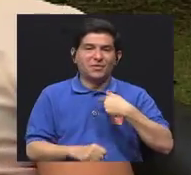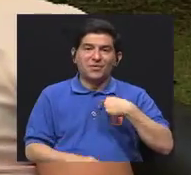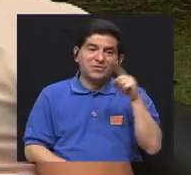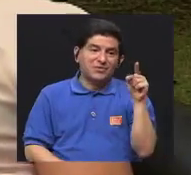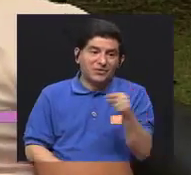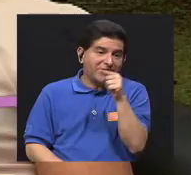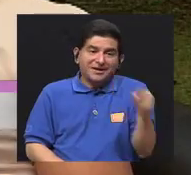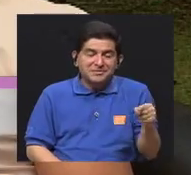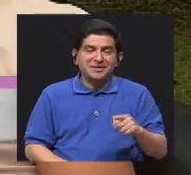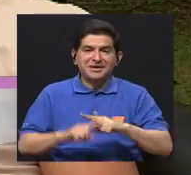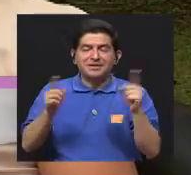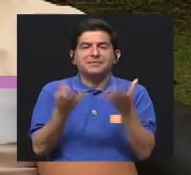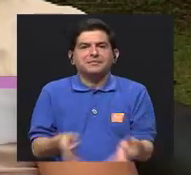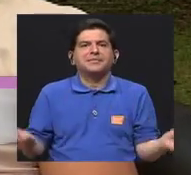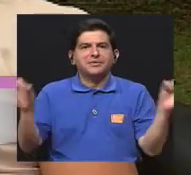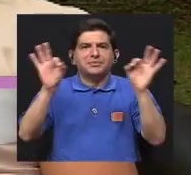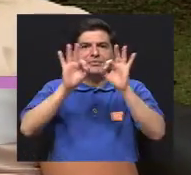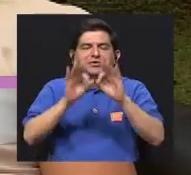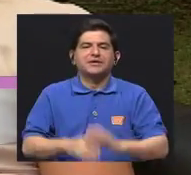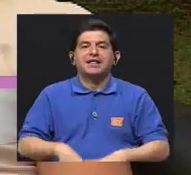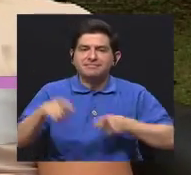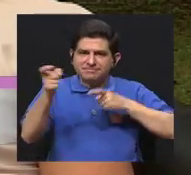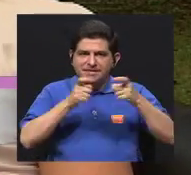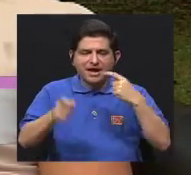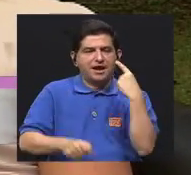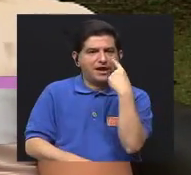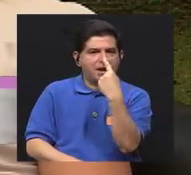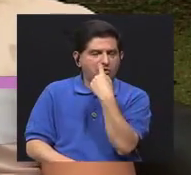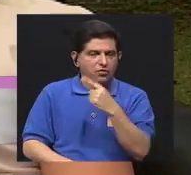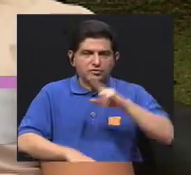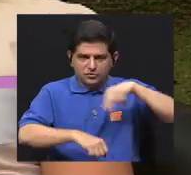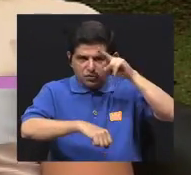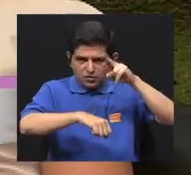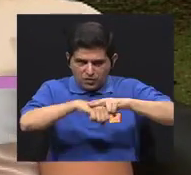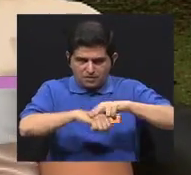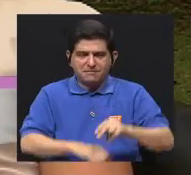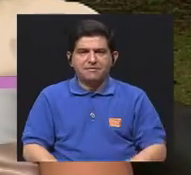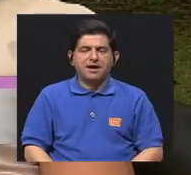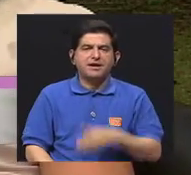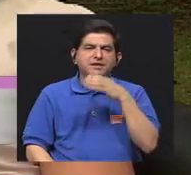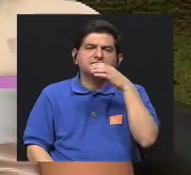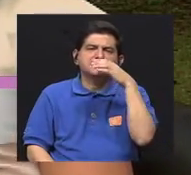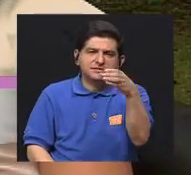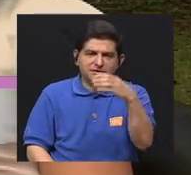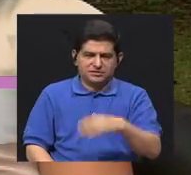omita, pero acá lo importante es el control oftalmológico periódico, que se